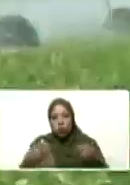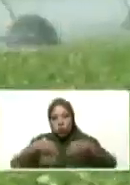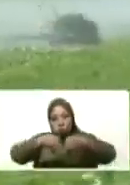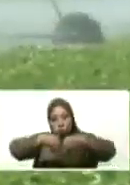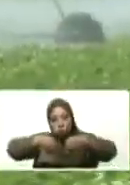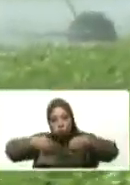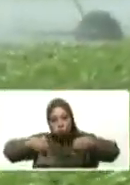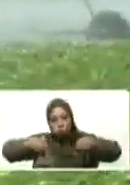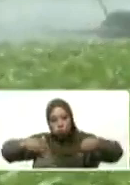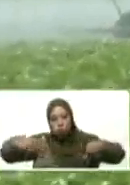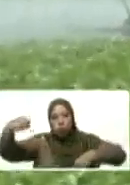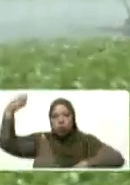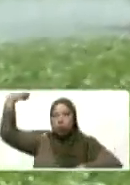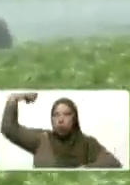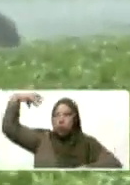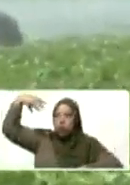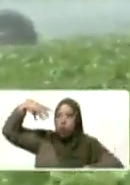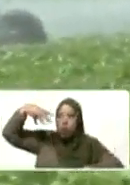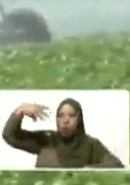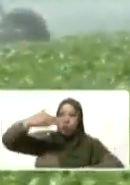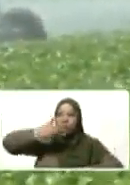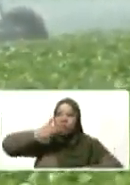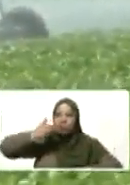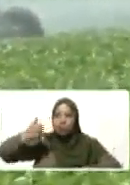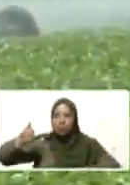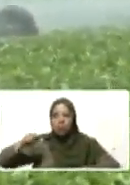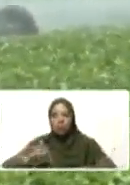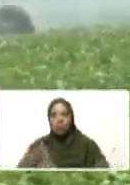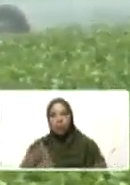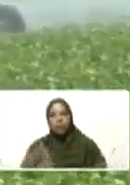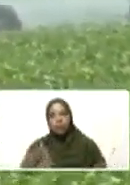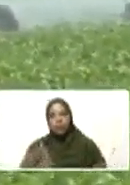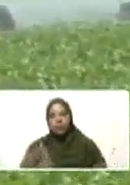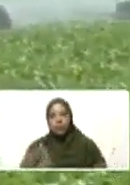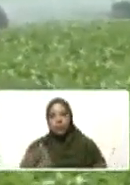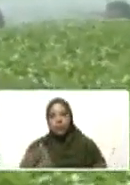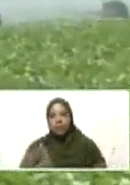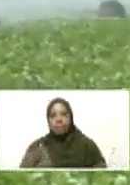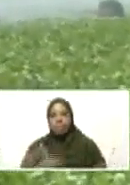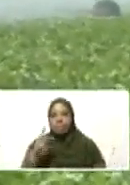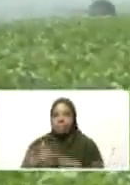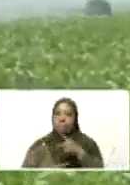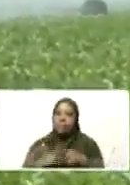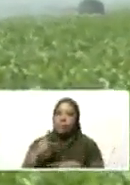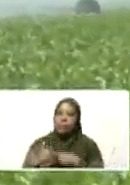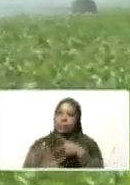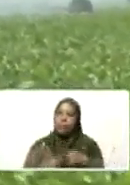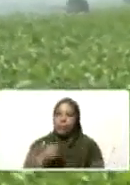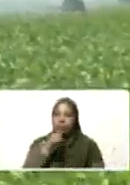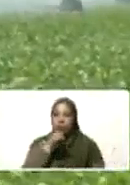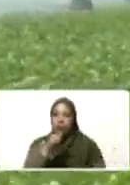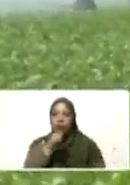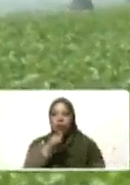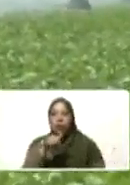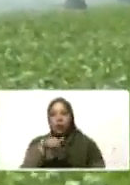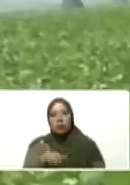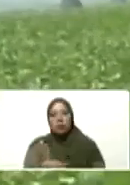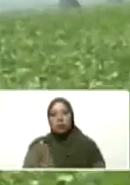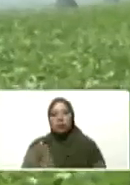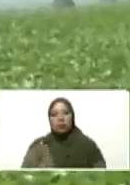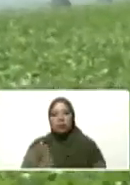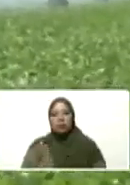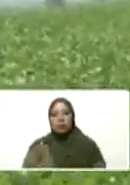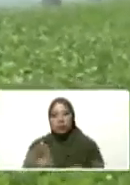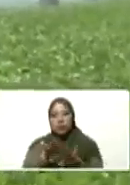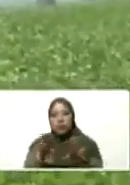clima, las mejores condiciones para producir aquí en esta